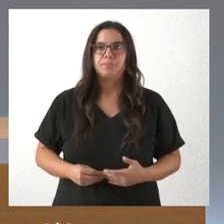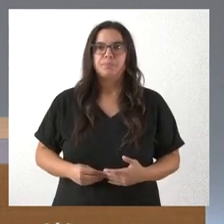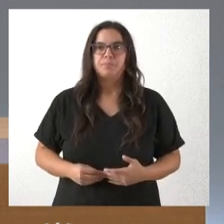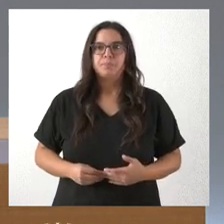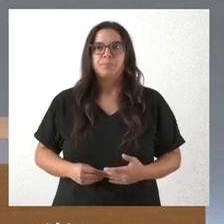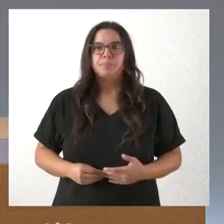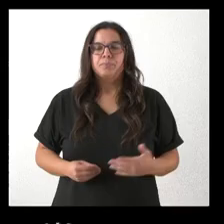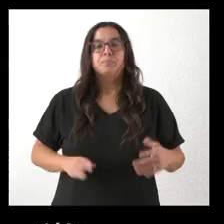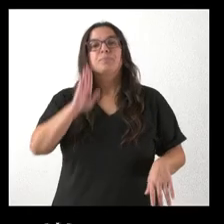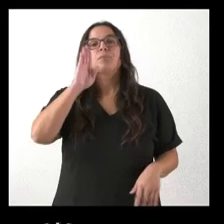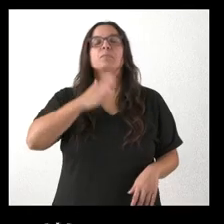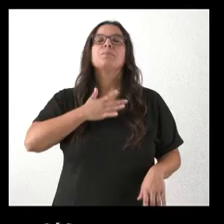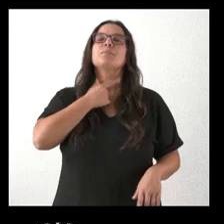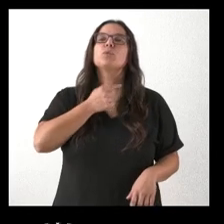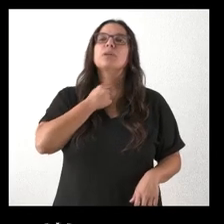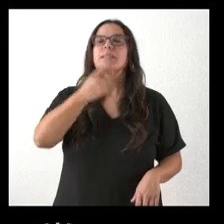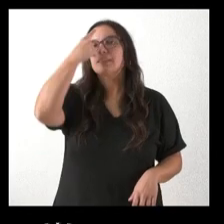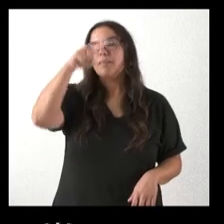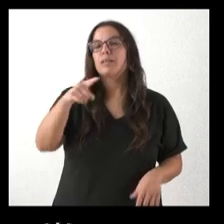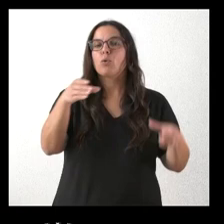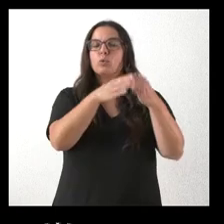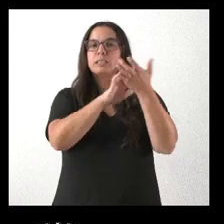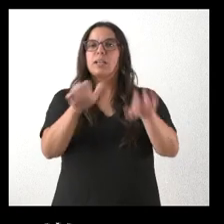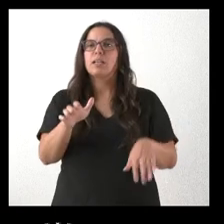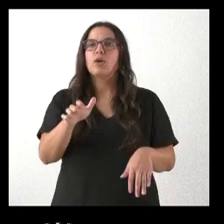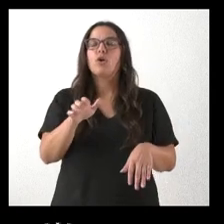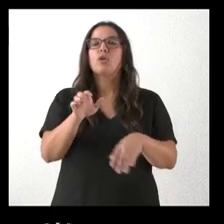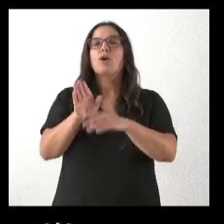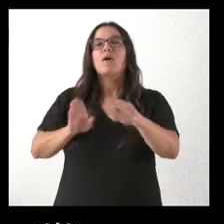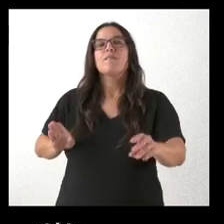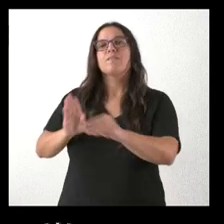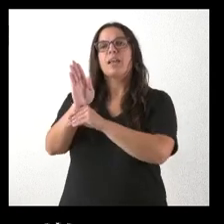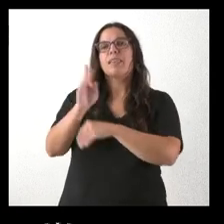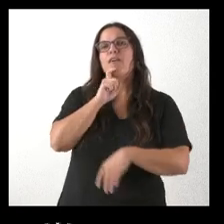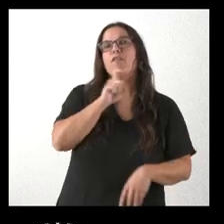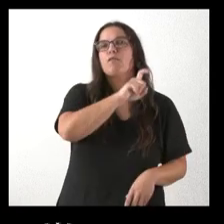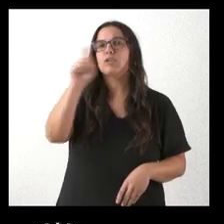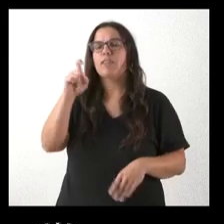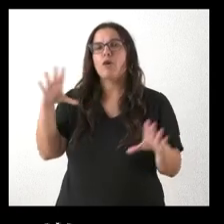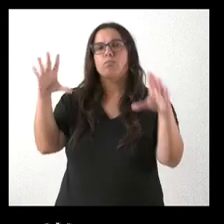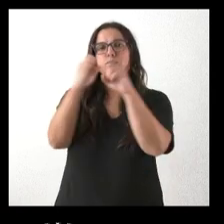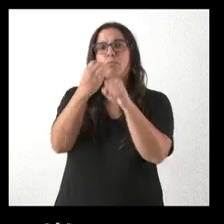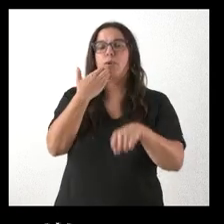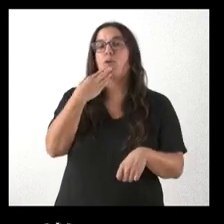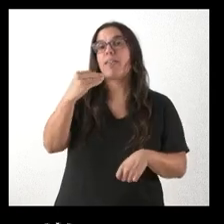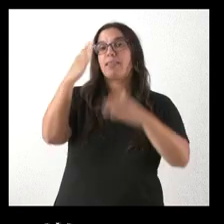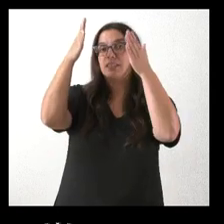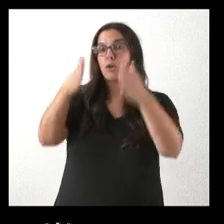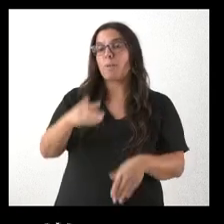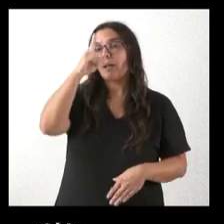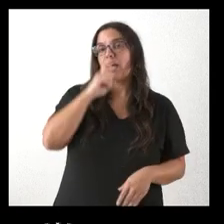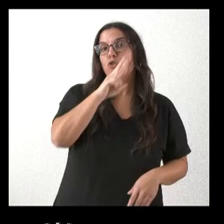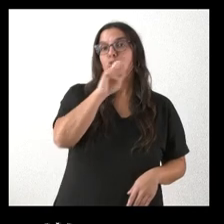sí me gustaría saber porque la junta de Castilla y león sigue financiando una fundación opaca como en Las edades del hombre que desde el año